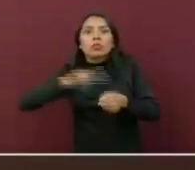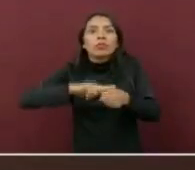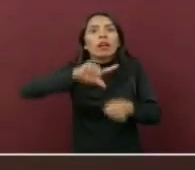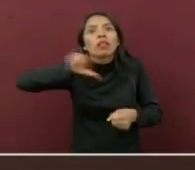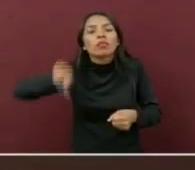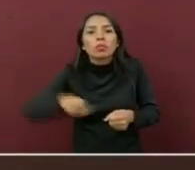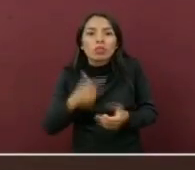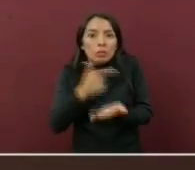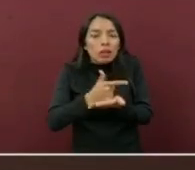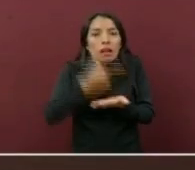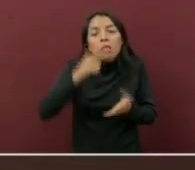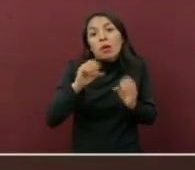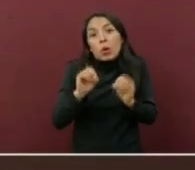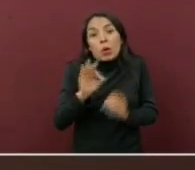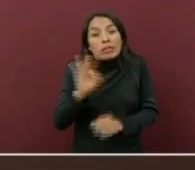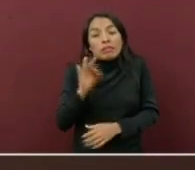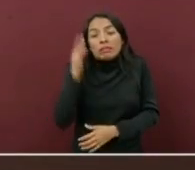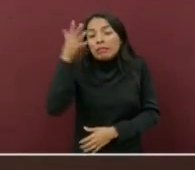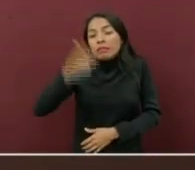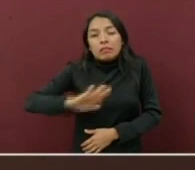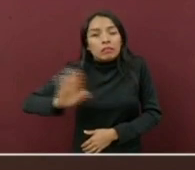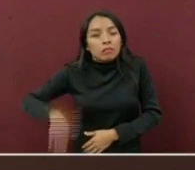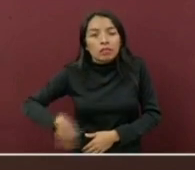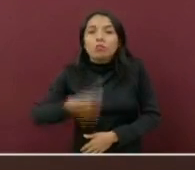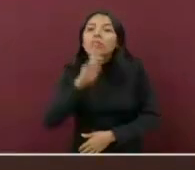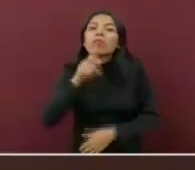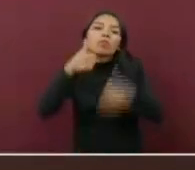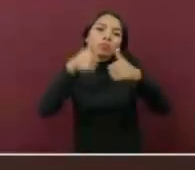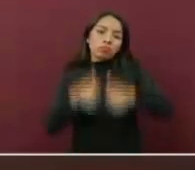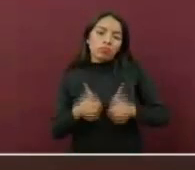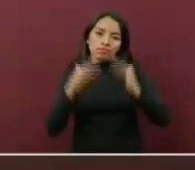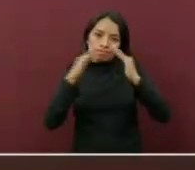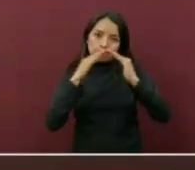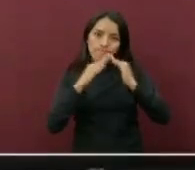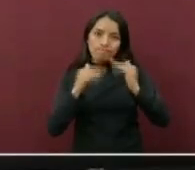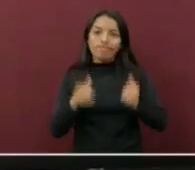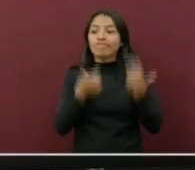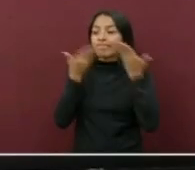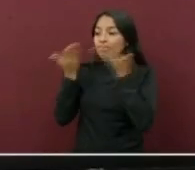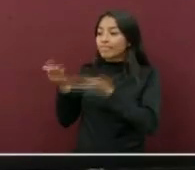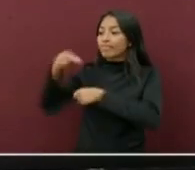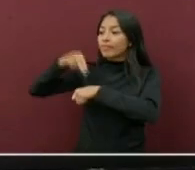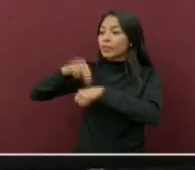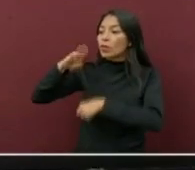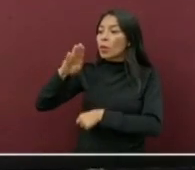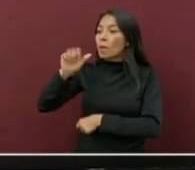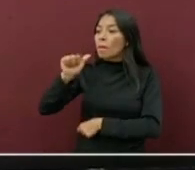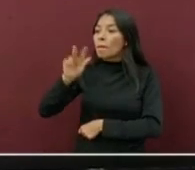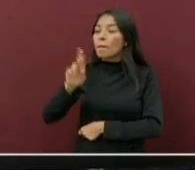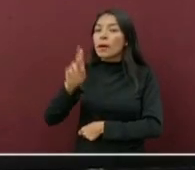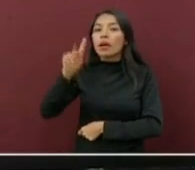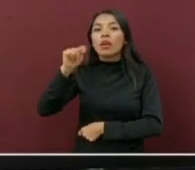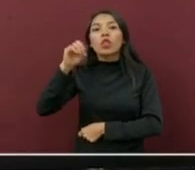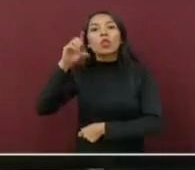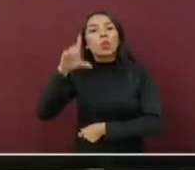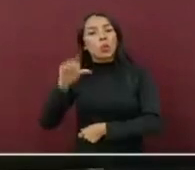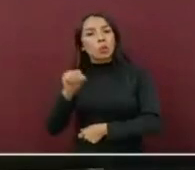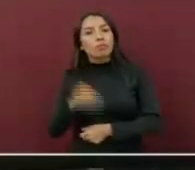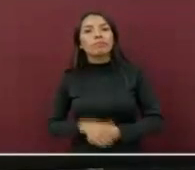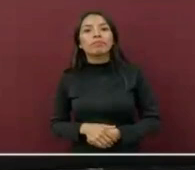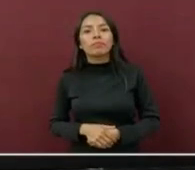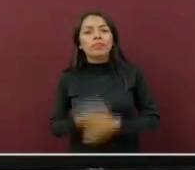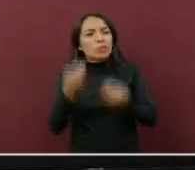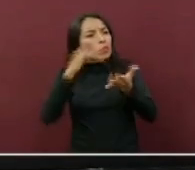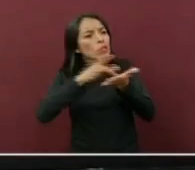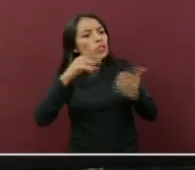incluso tener un desenlace fatal quédense en casa su turno doctor bartolo avendaño muchas gracias doctora